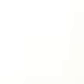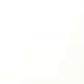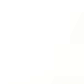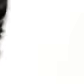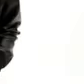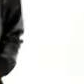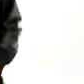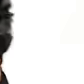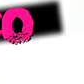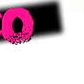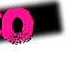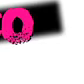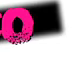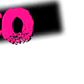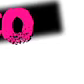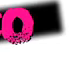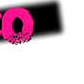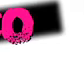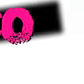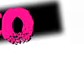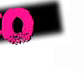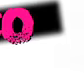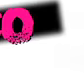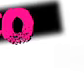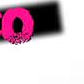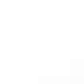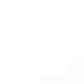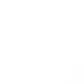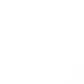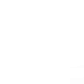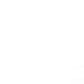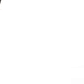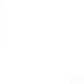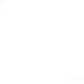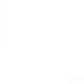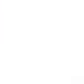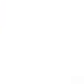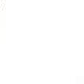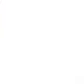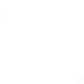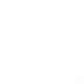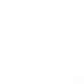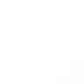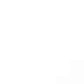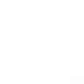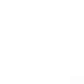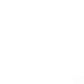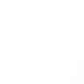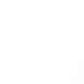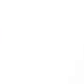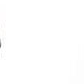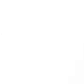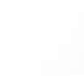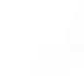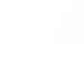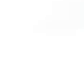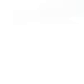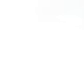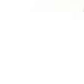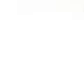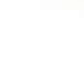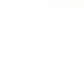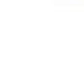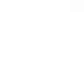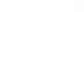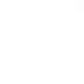Hay un deporte que no mucha gente sabe que es un deporte, es el ajedrez. Un deporte de estrategia y mucha agilidad mental. Hemos conocido un